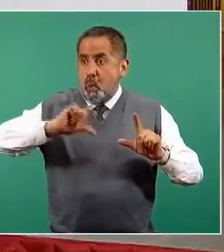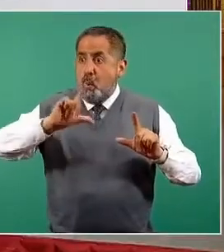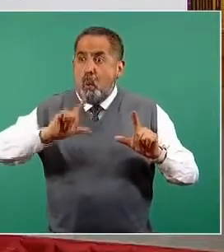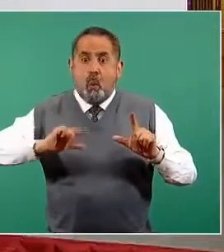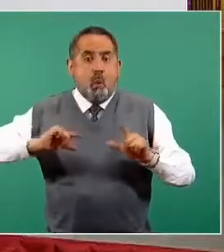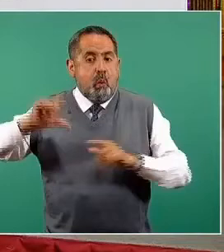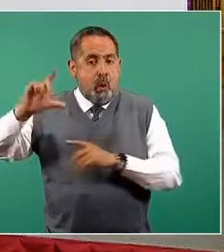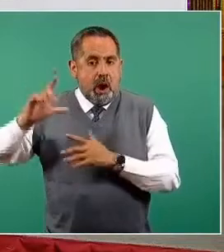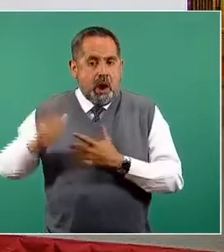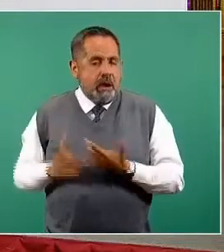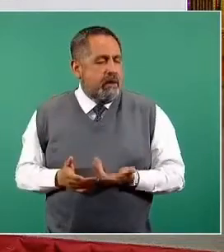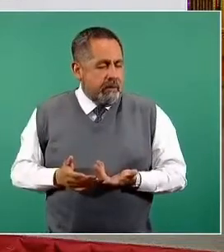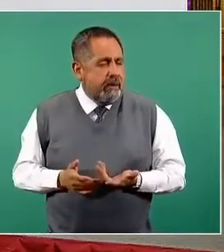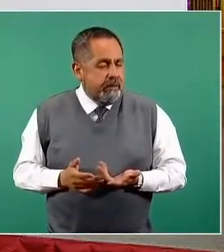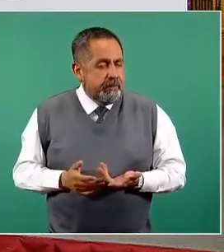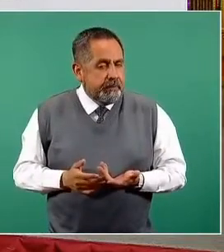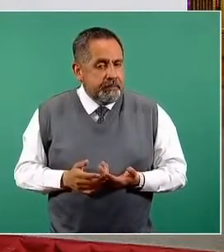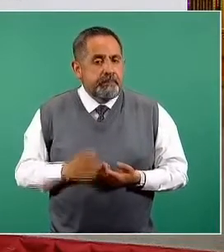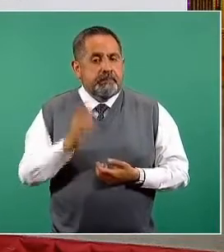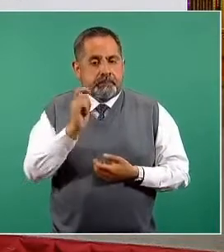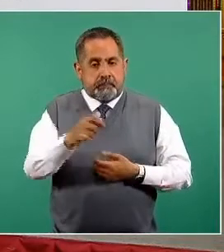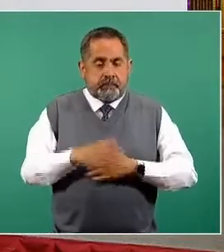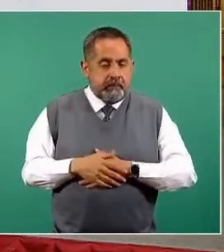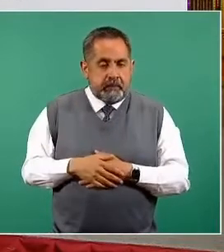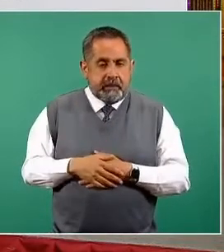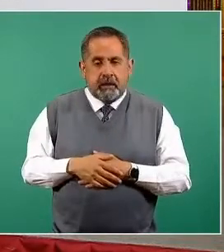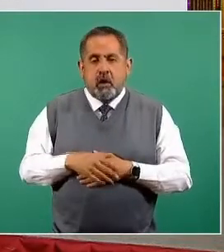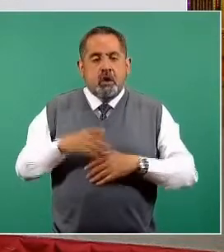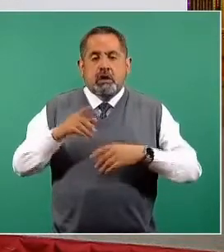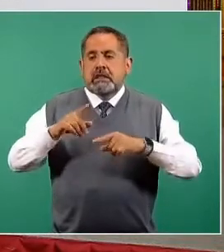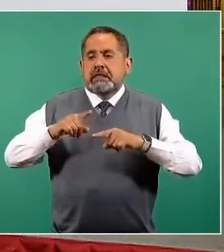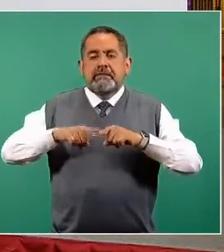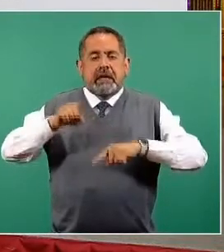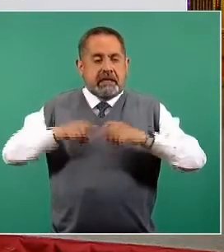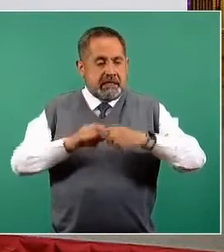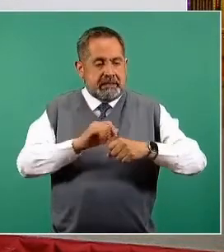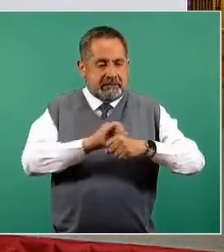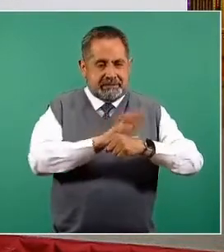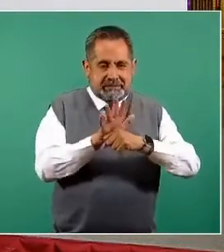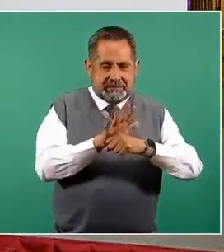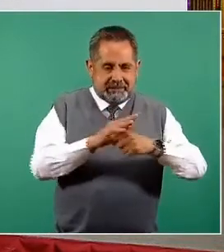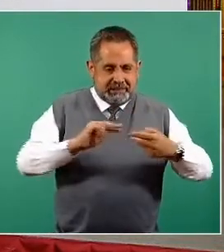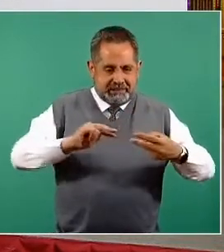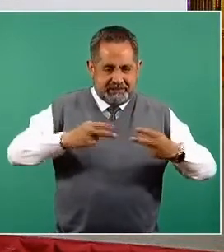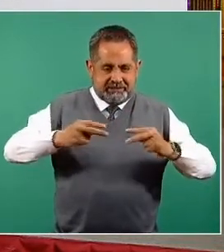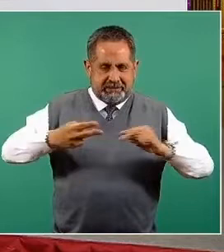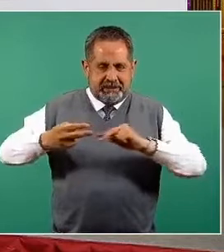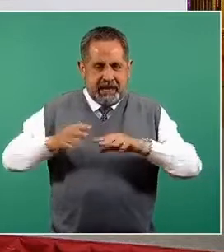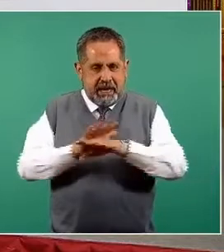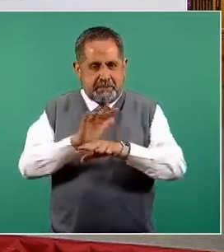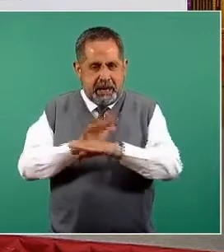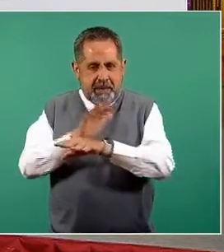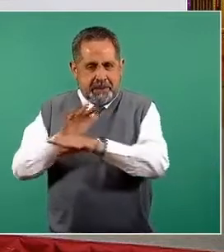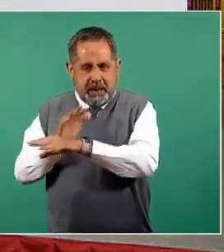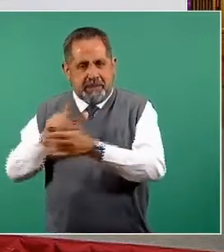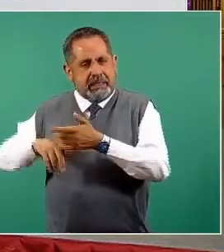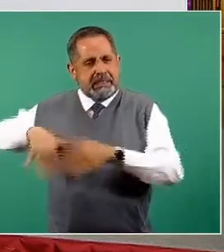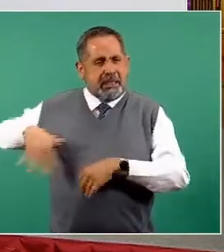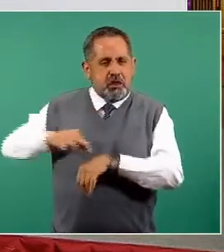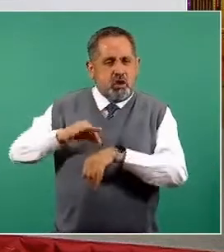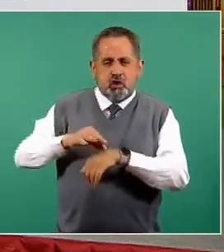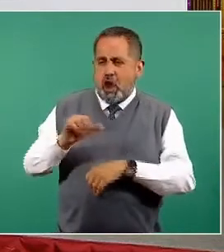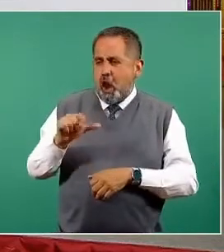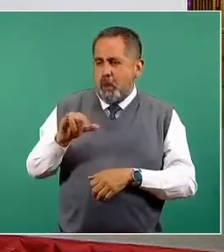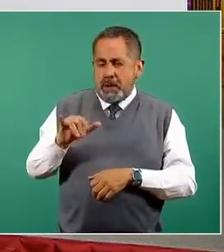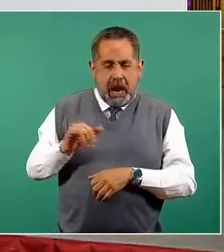caso de que eso impida la llegada de las variantes. Estas variantes que acaba de explicar el doctor Alaumía y que